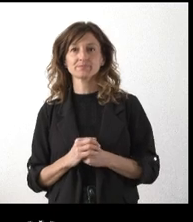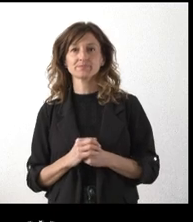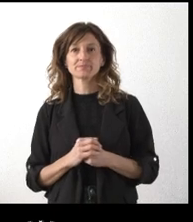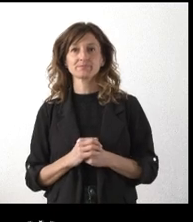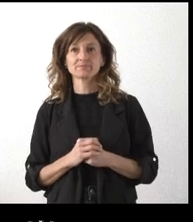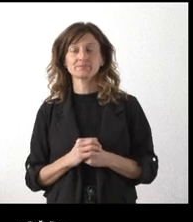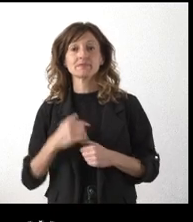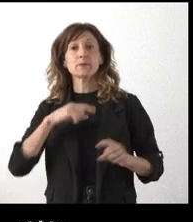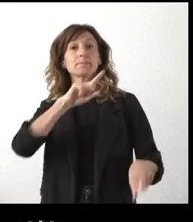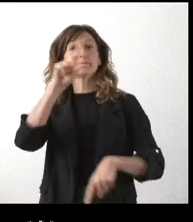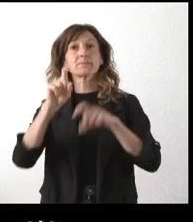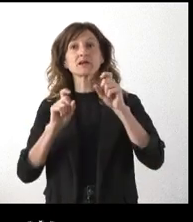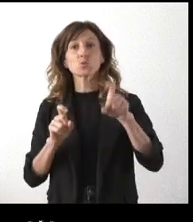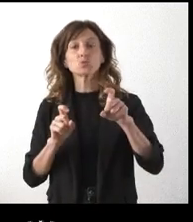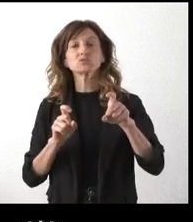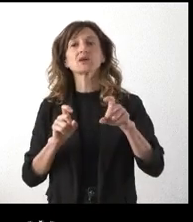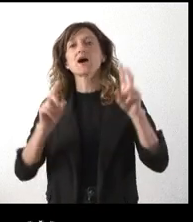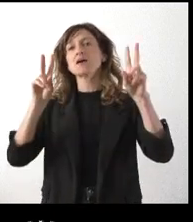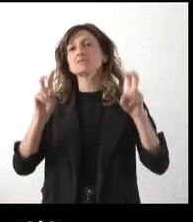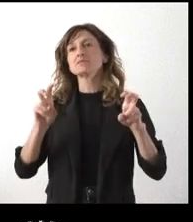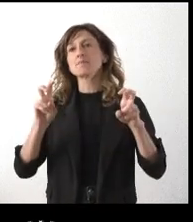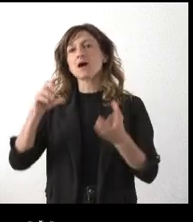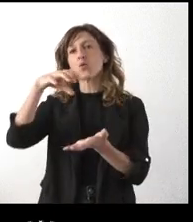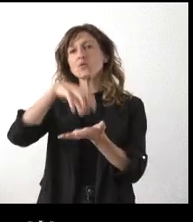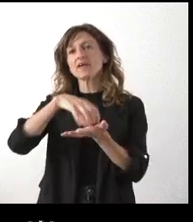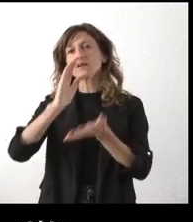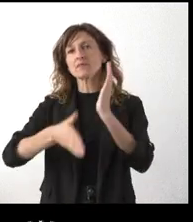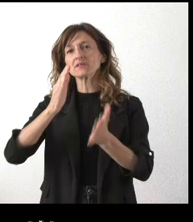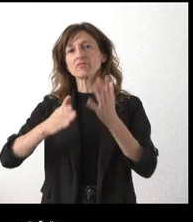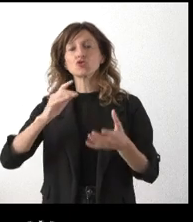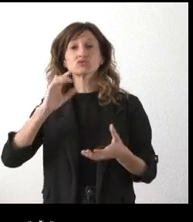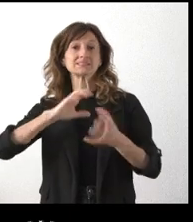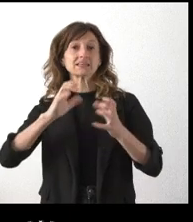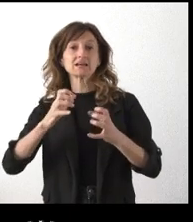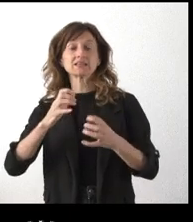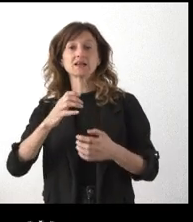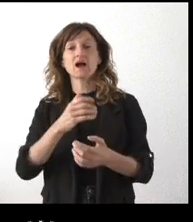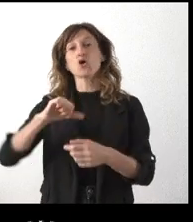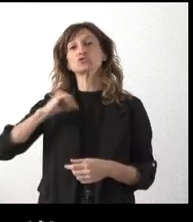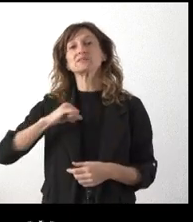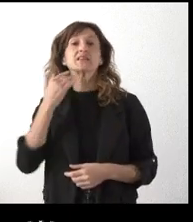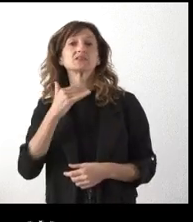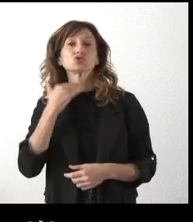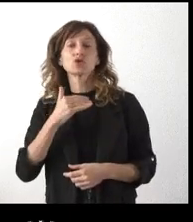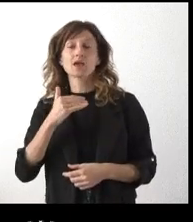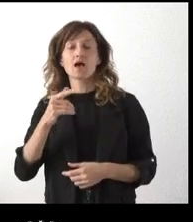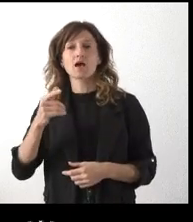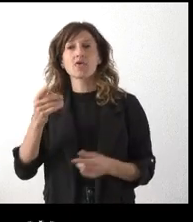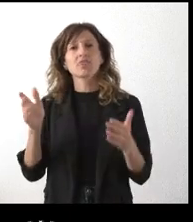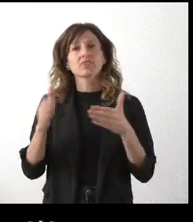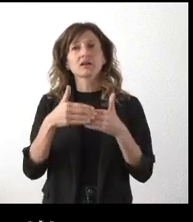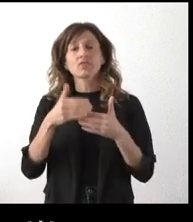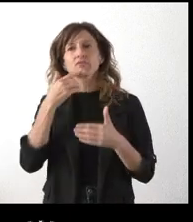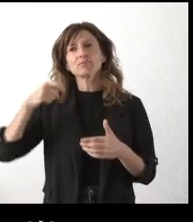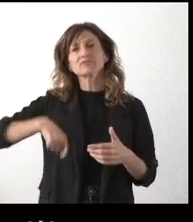Mi pregunta es sobre la posibilidad del cierre de la unidad de rehabilitación psiquiátrica del hospital Virgen del Mirón en Soria Los profesionales sanitarios